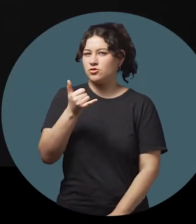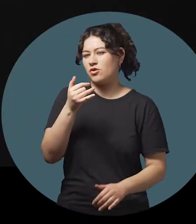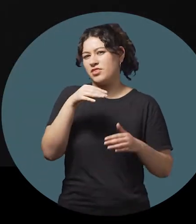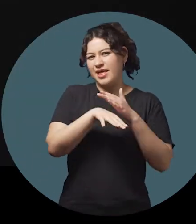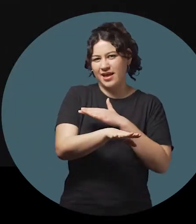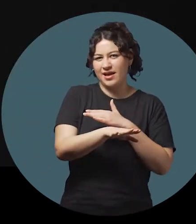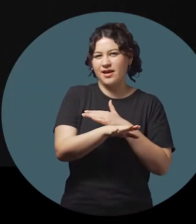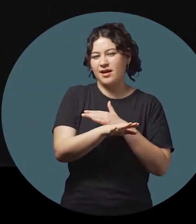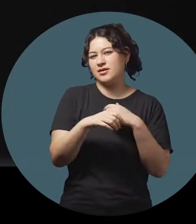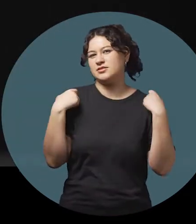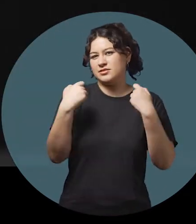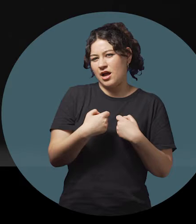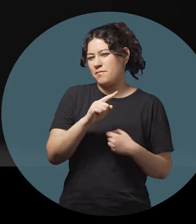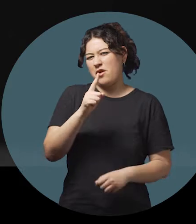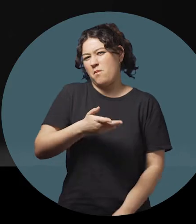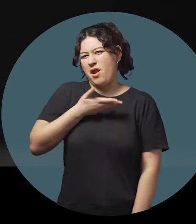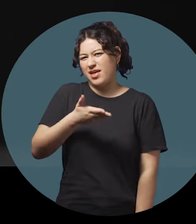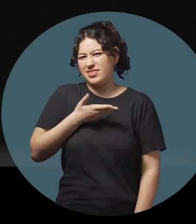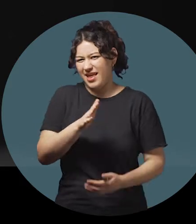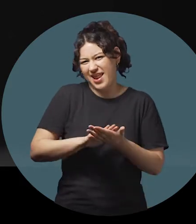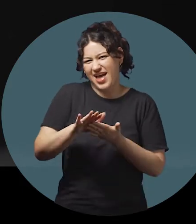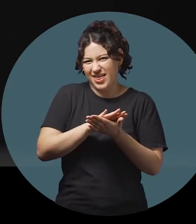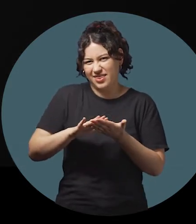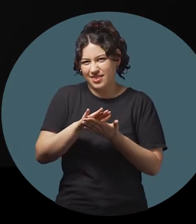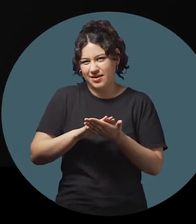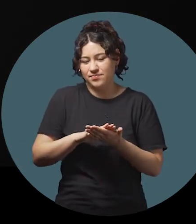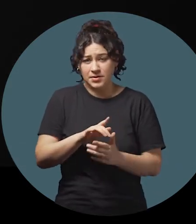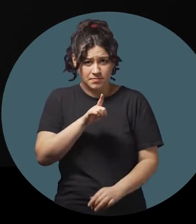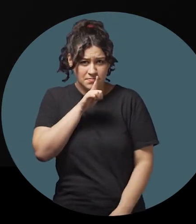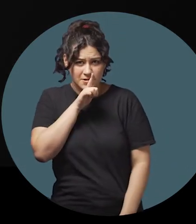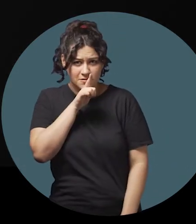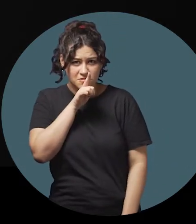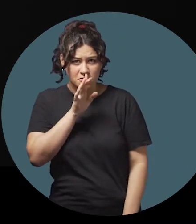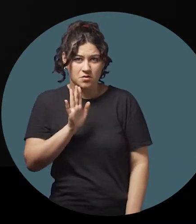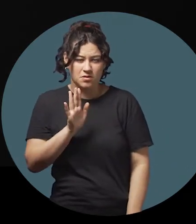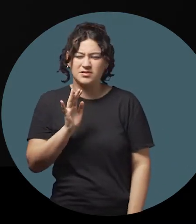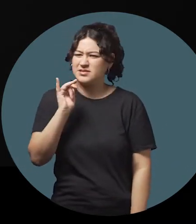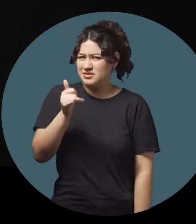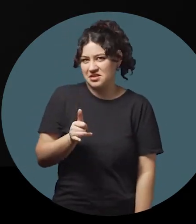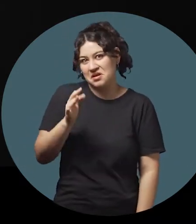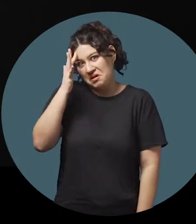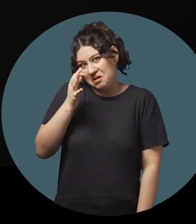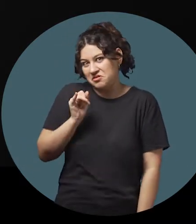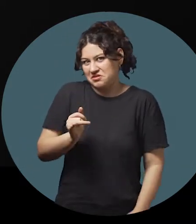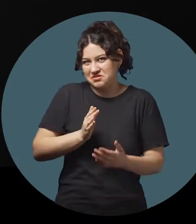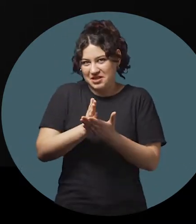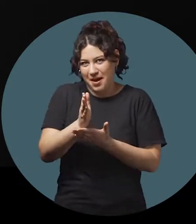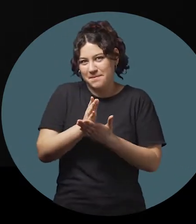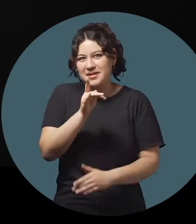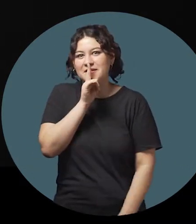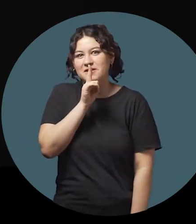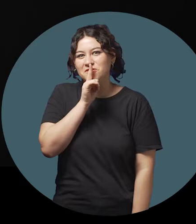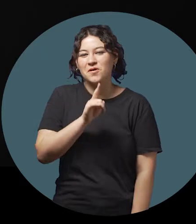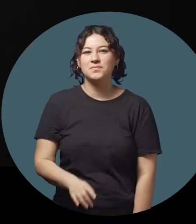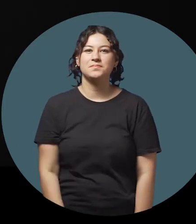dejé en el saco para que no rompiera los cocos, porque si no... ¿Está en silencio, por las dudas? Sí, supongo que sí. Siempre está en silencio.